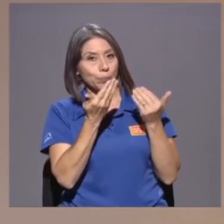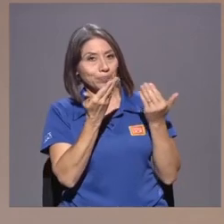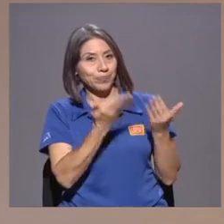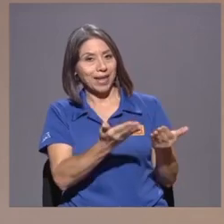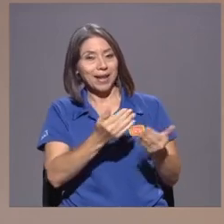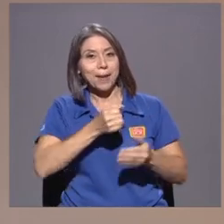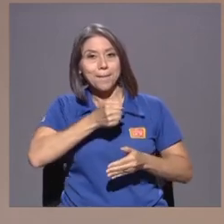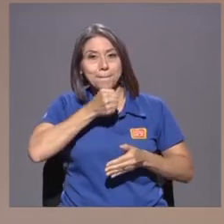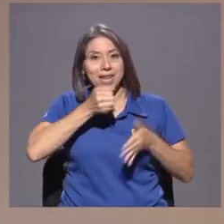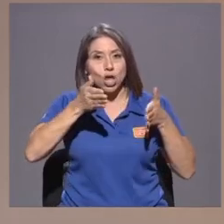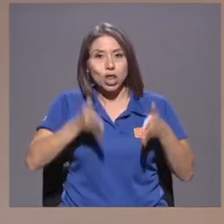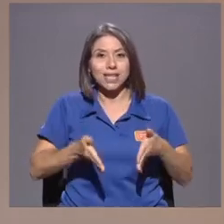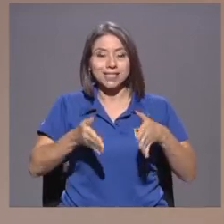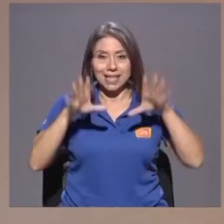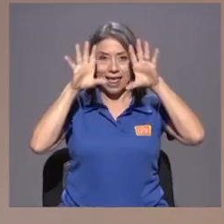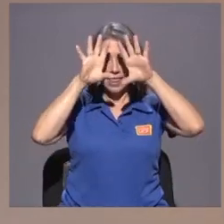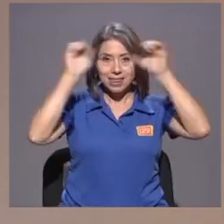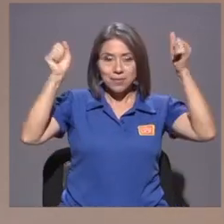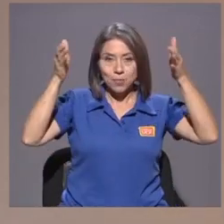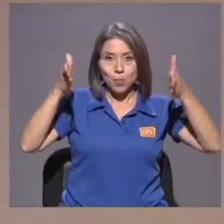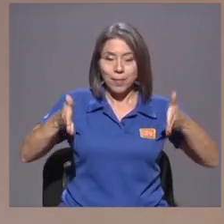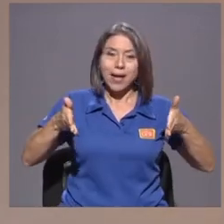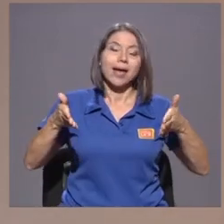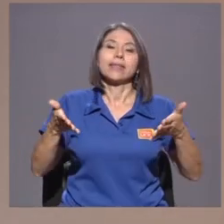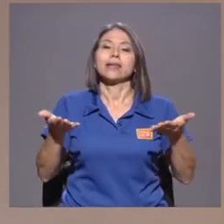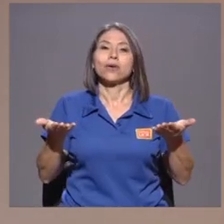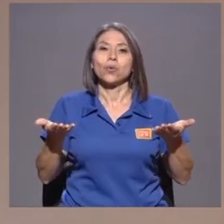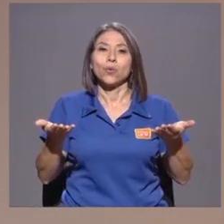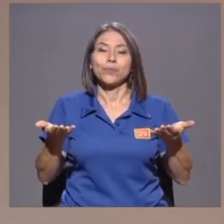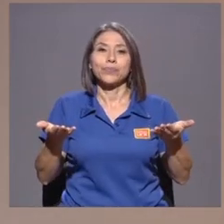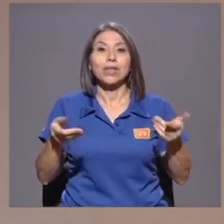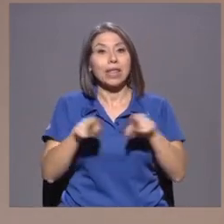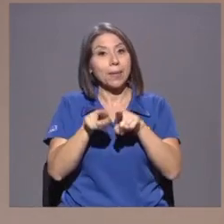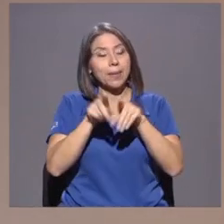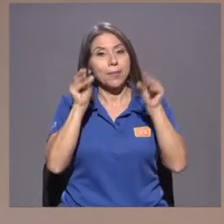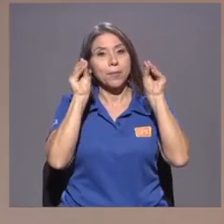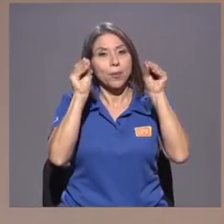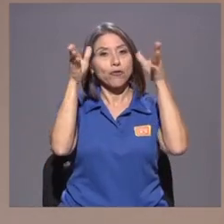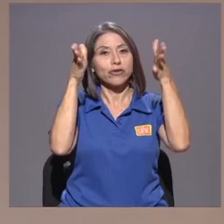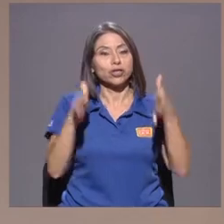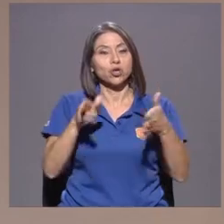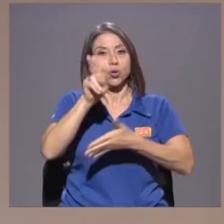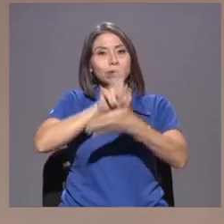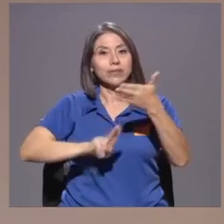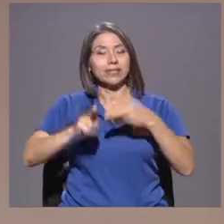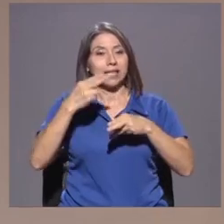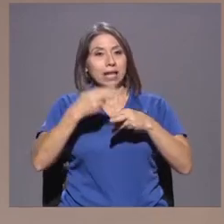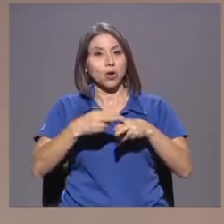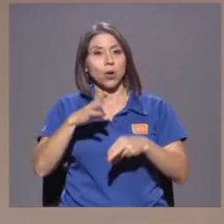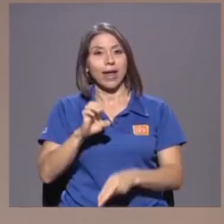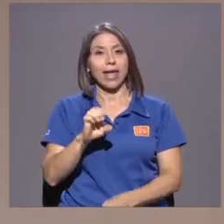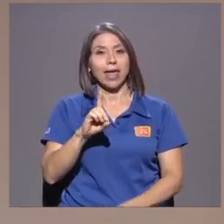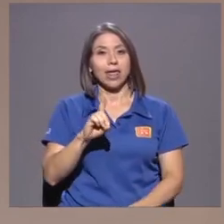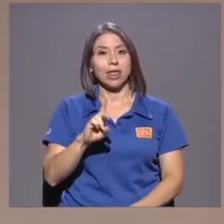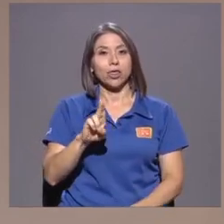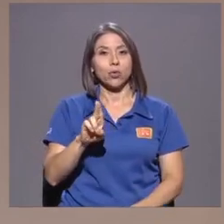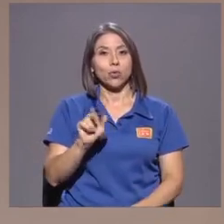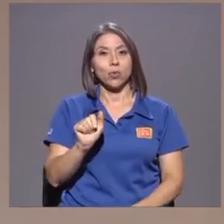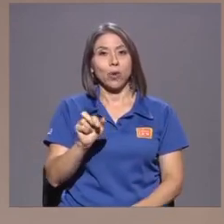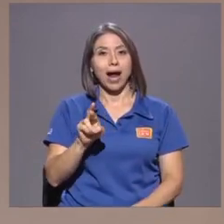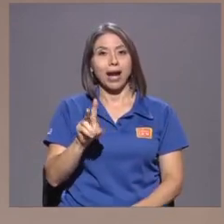periodista diplomático y profesor universitario y que no